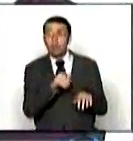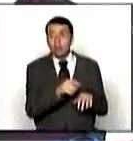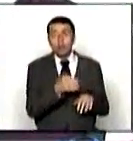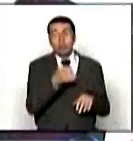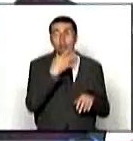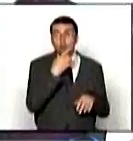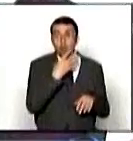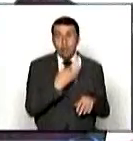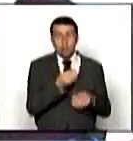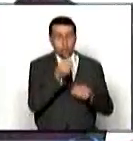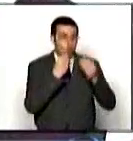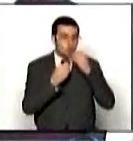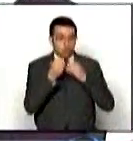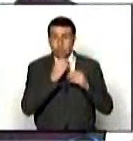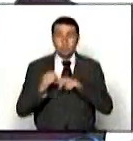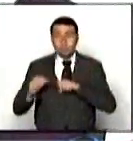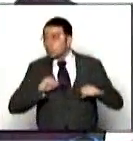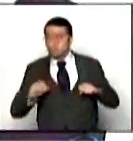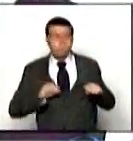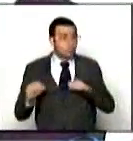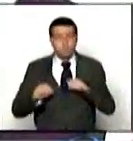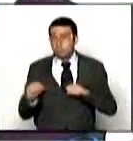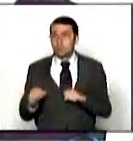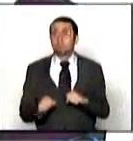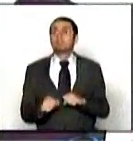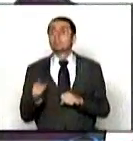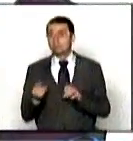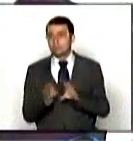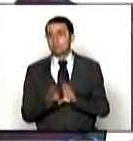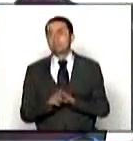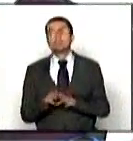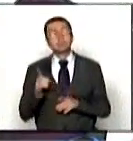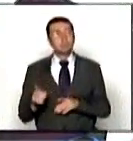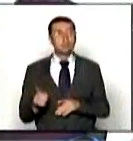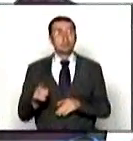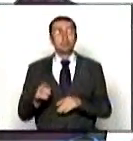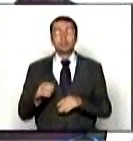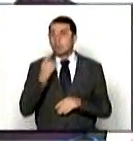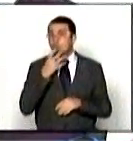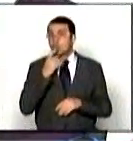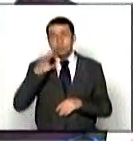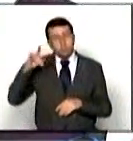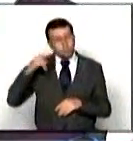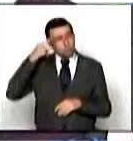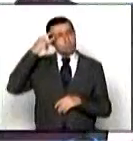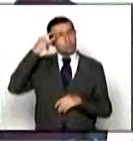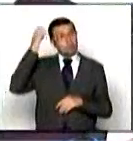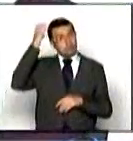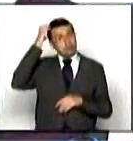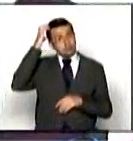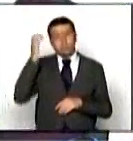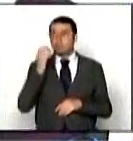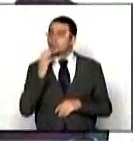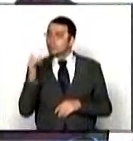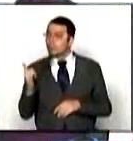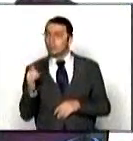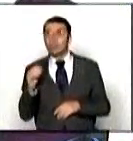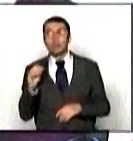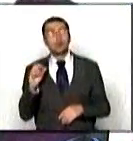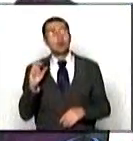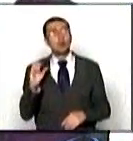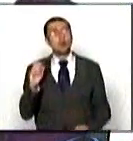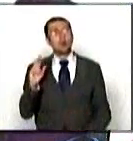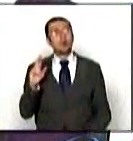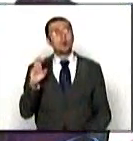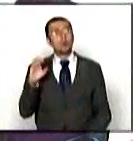hiperactividad. Miren que el azúcar se comporta en el cerebro como una droga. Hay un estudio que se hizo sobre todo con las galletas Oreo, que